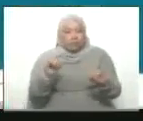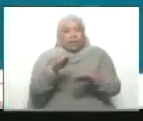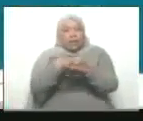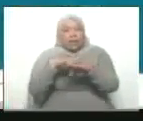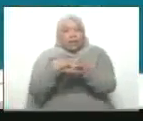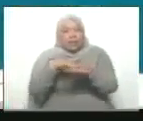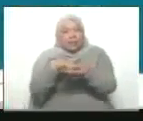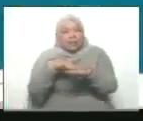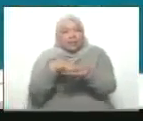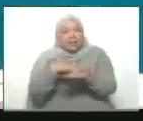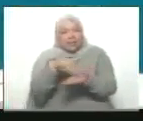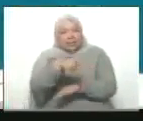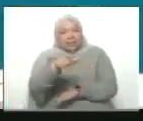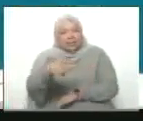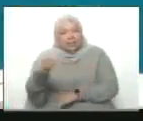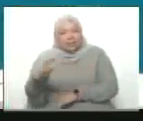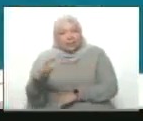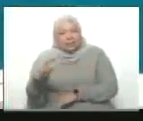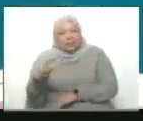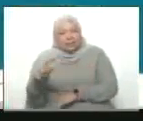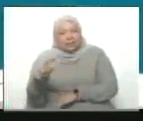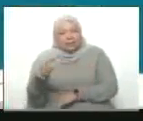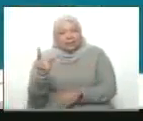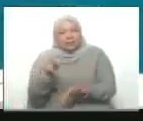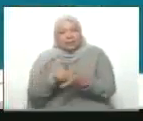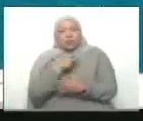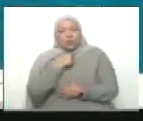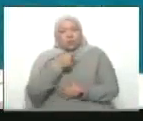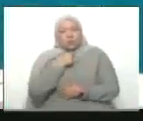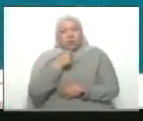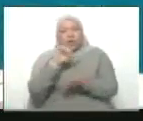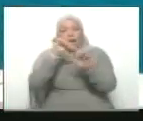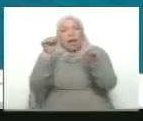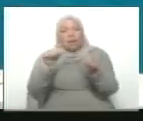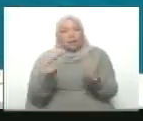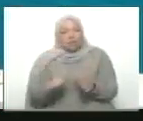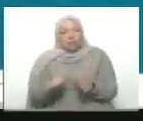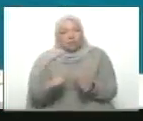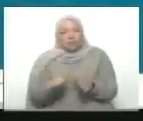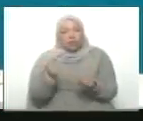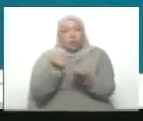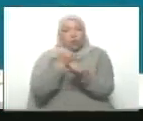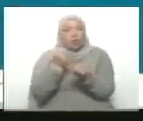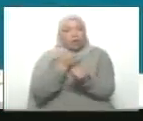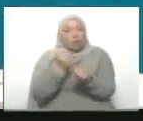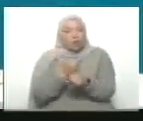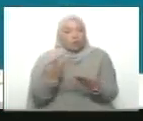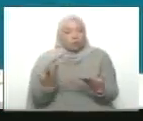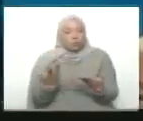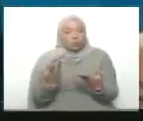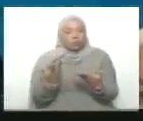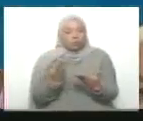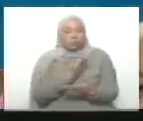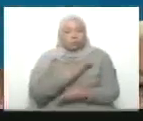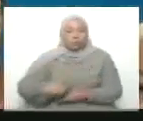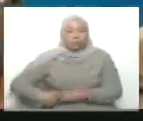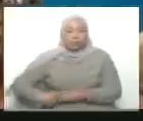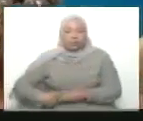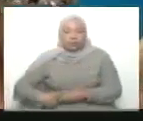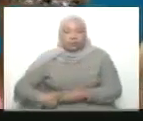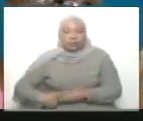disculpe. ¿Dónde puede ir la gente a disfrutar de estos artistas y de su obra, Ernesto? Bueno, presidente,